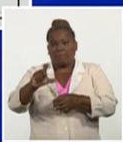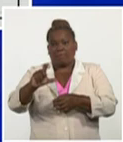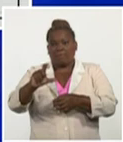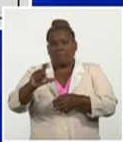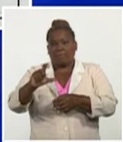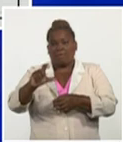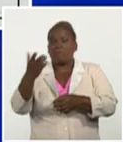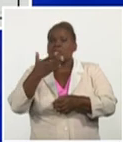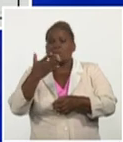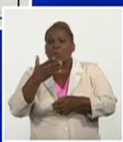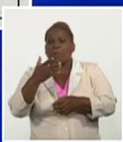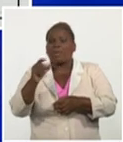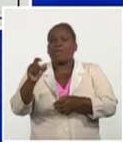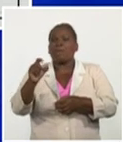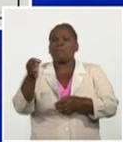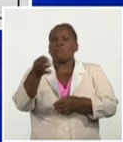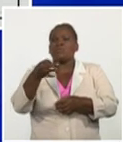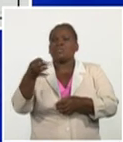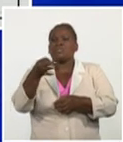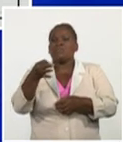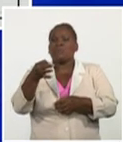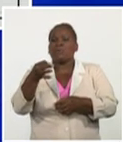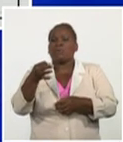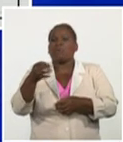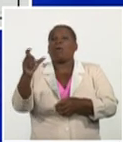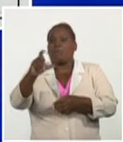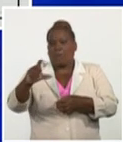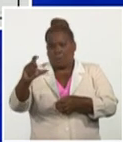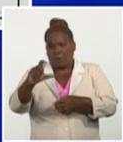el municipio de Cabaiguán con una tasa de